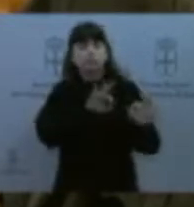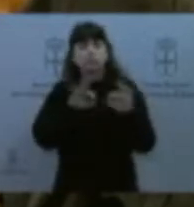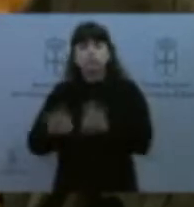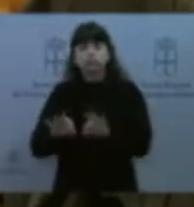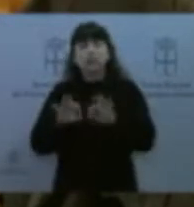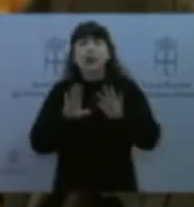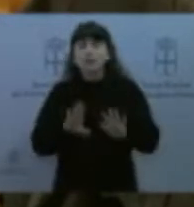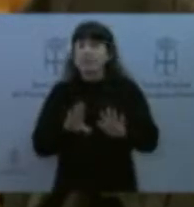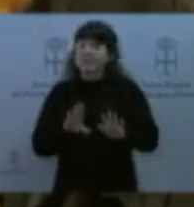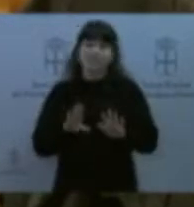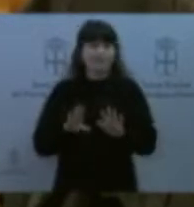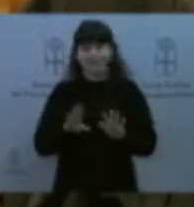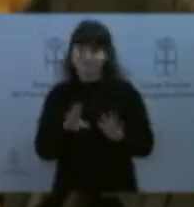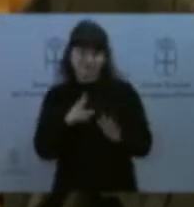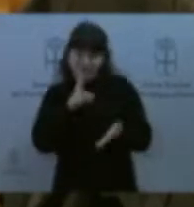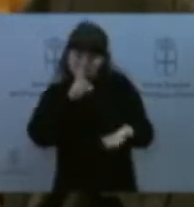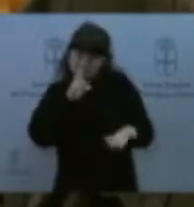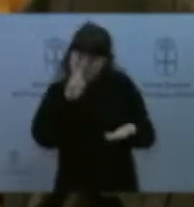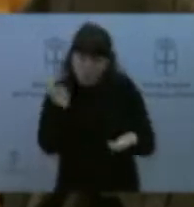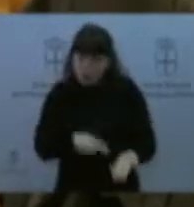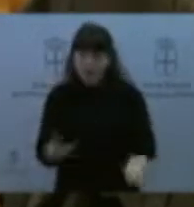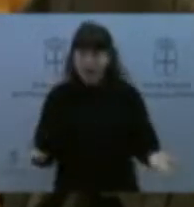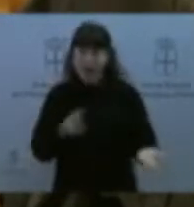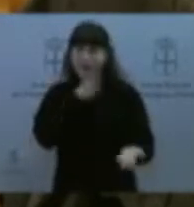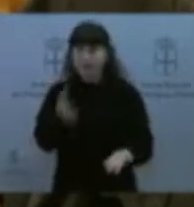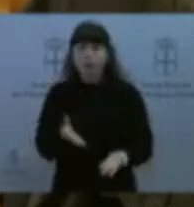pues duró tanto como lo que tardaron los